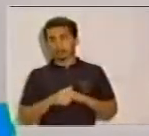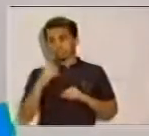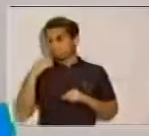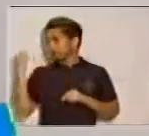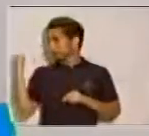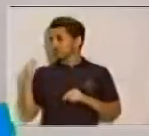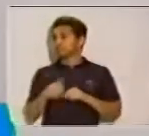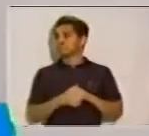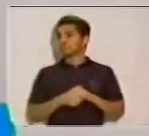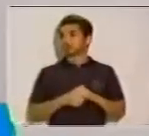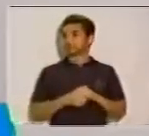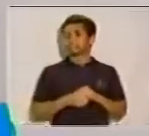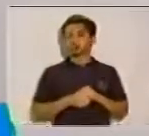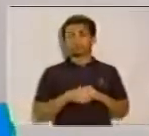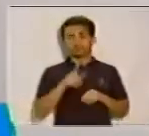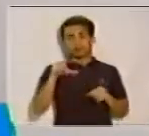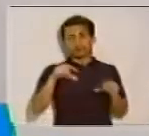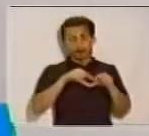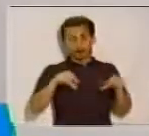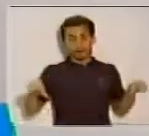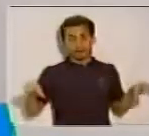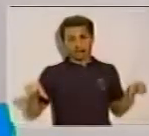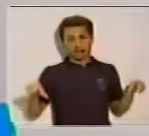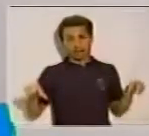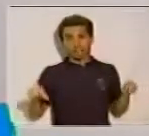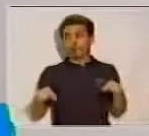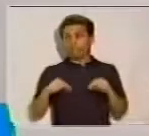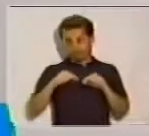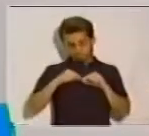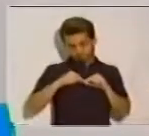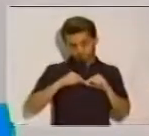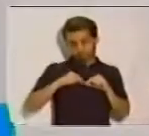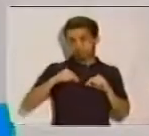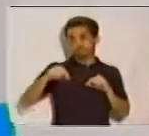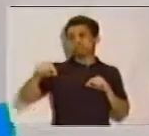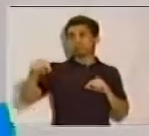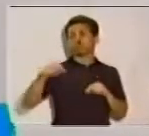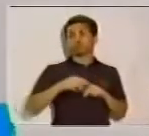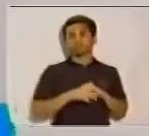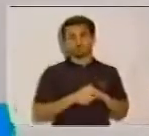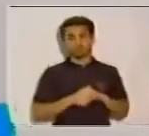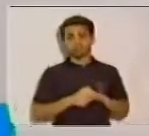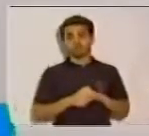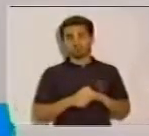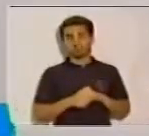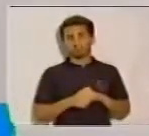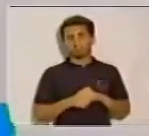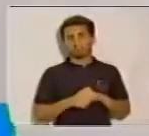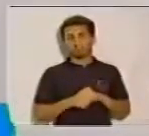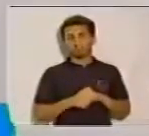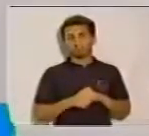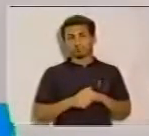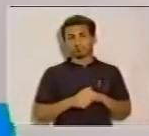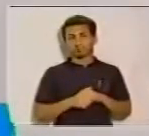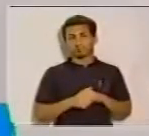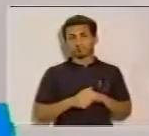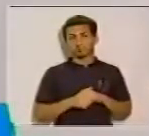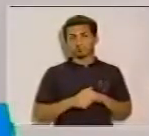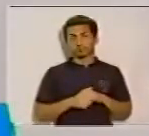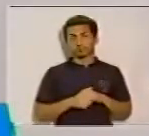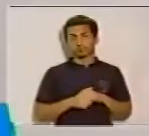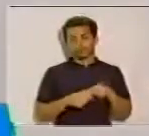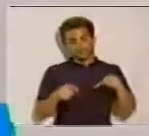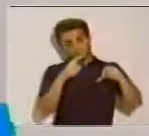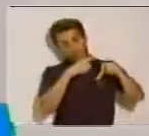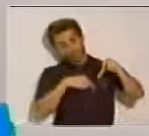Localícenlos, coloquen su regla y van a unir el punto de la circunferencia mayor con